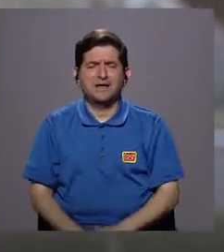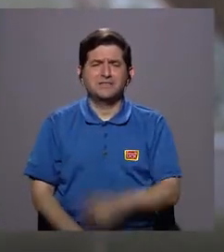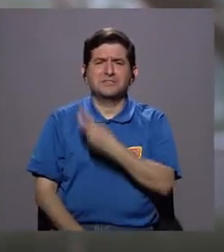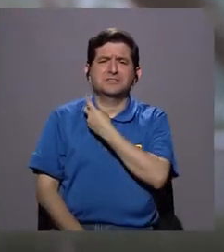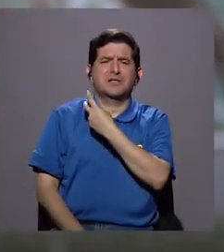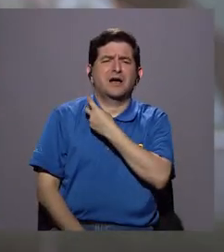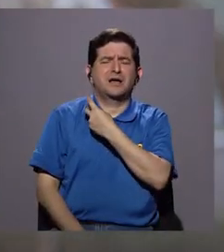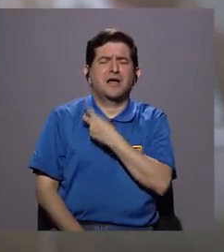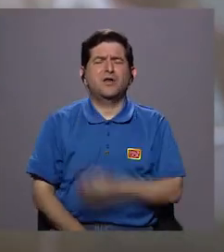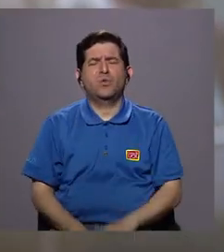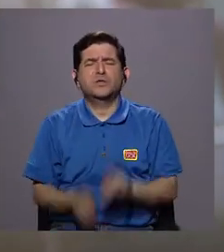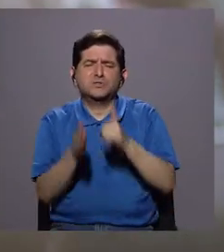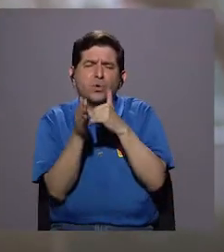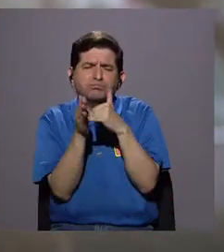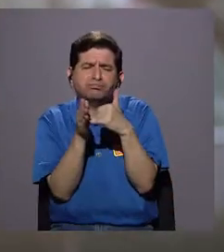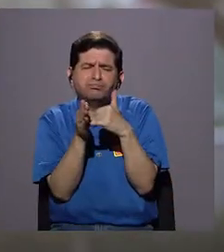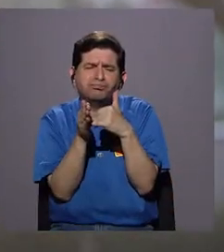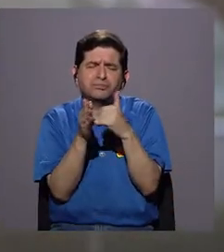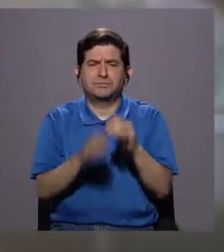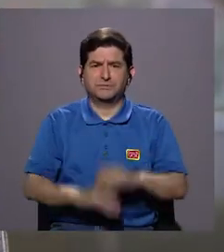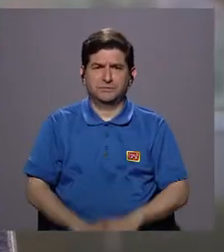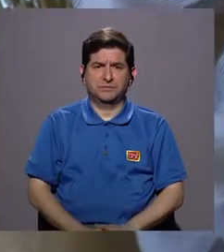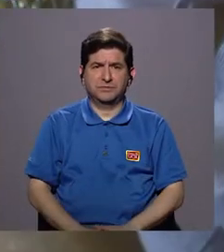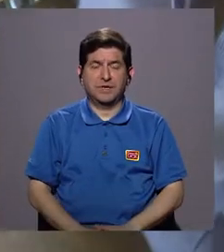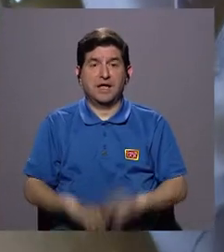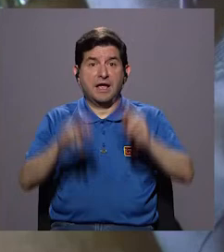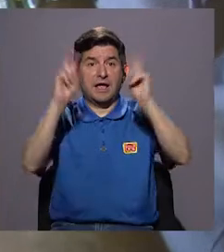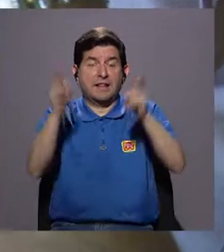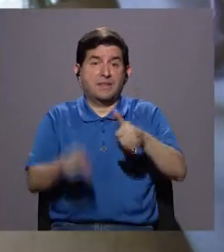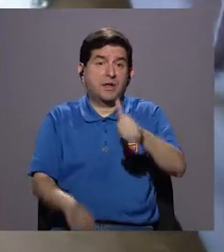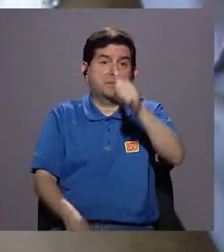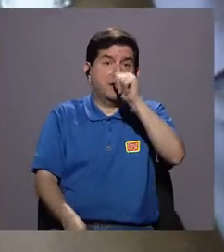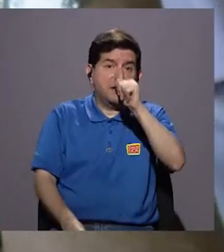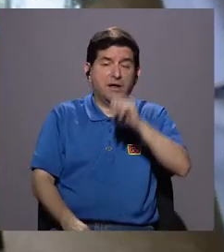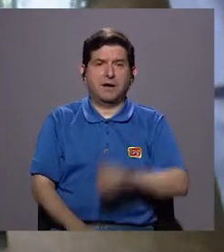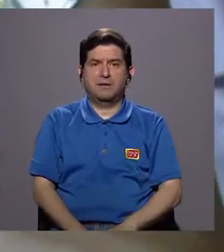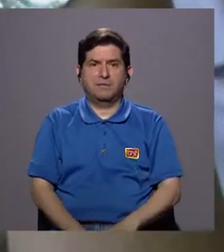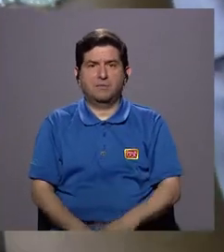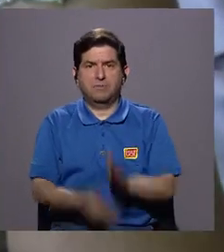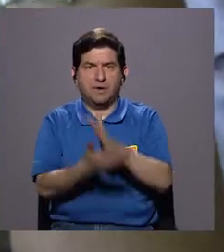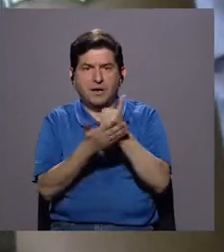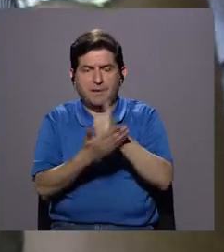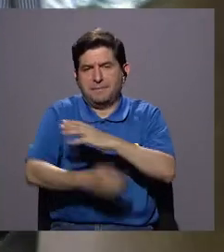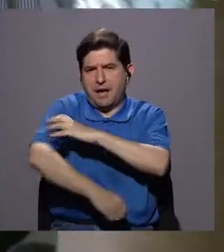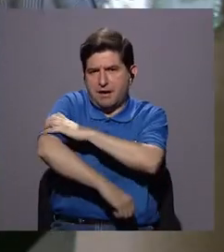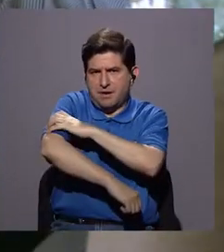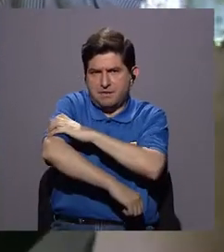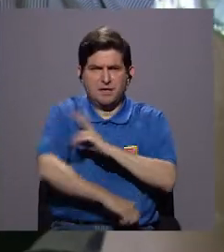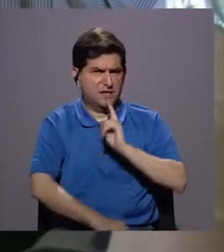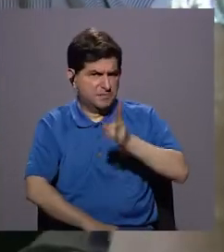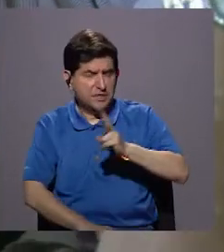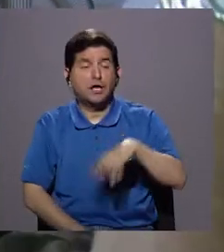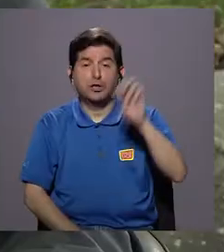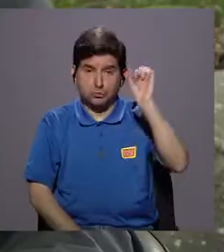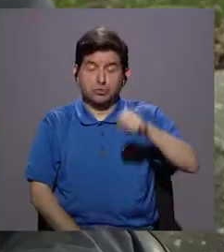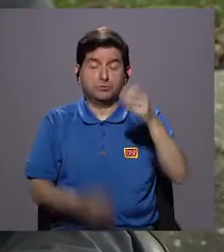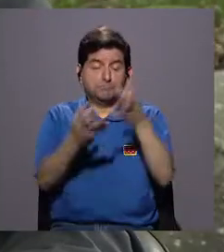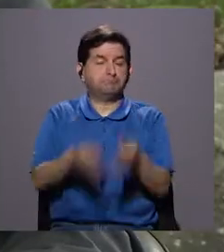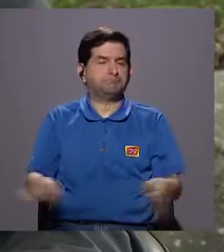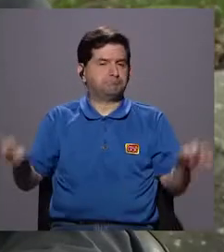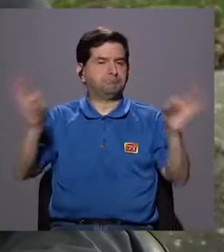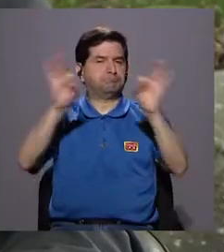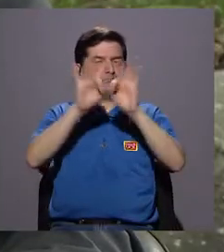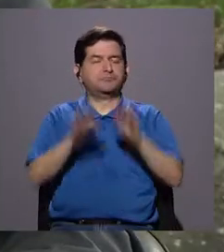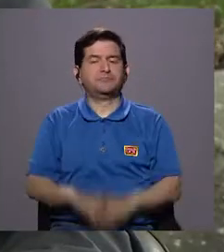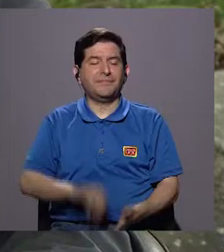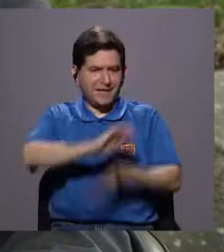va desgastando, que lo del tema del agua, la parte del muscular, ¿eso es cierto? Claro, eso es muy importante.